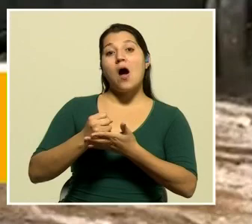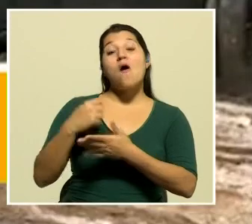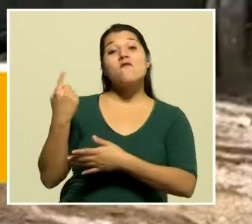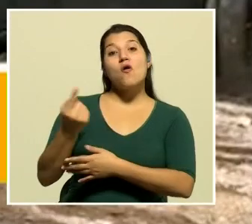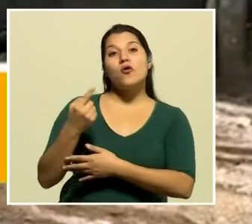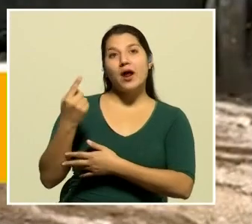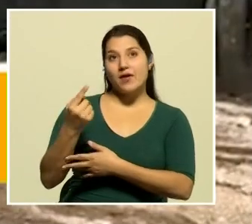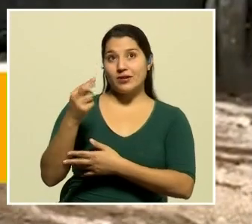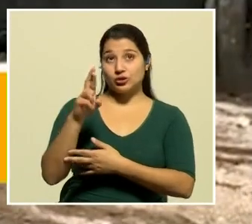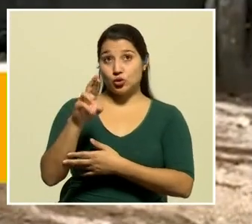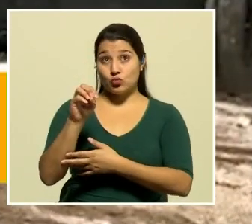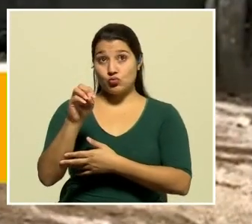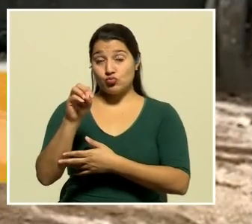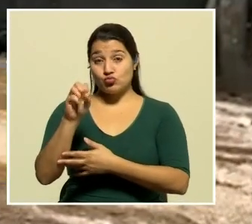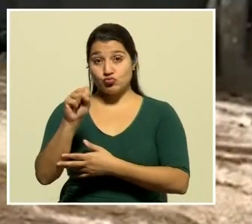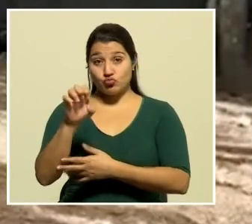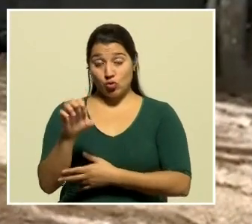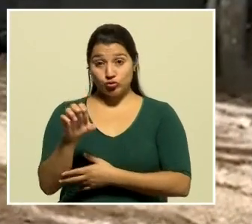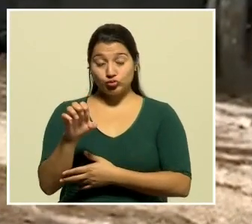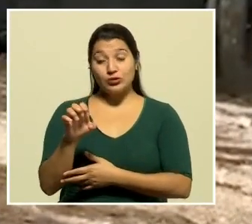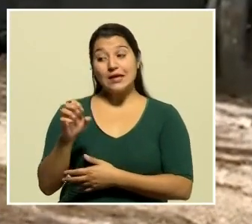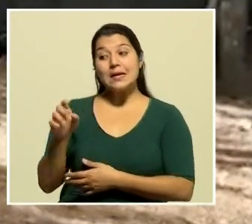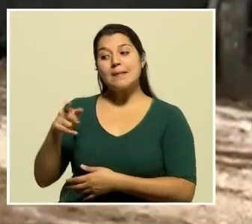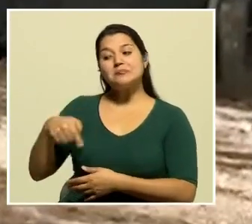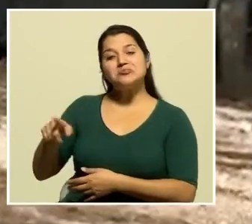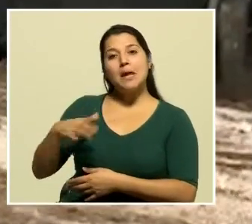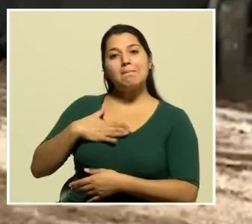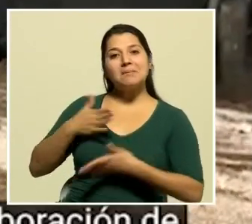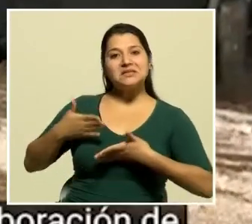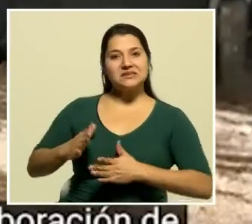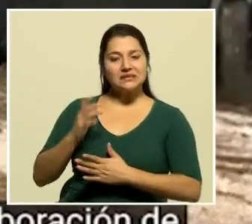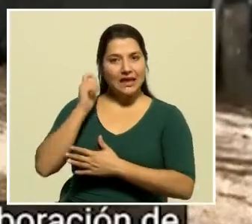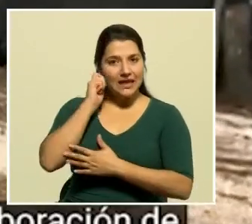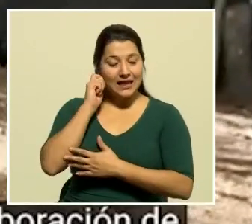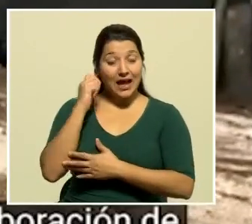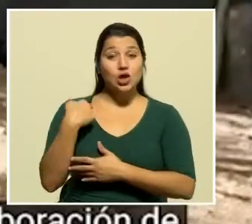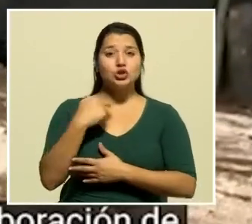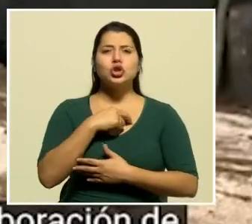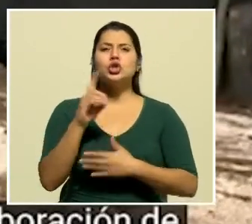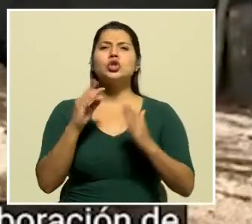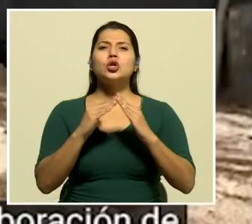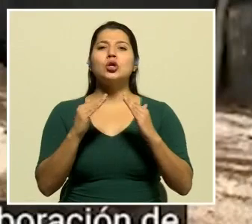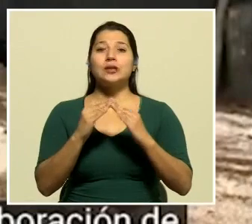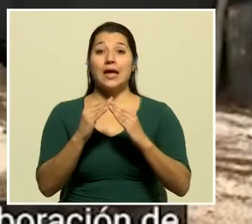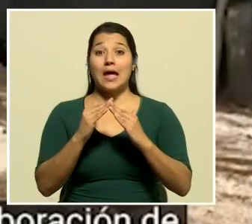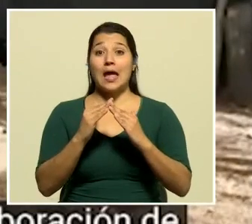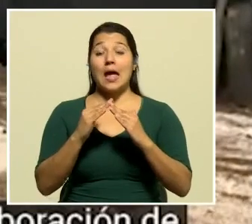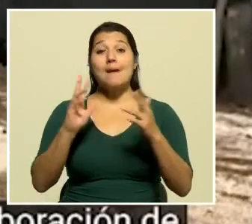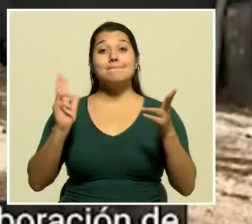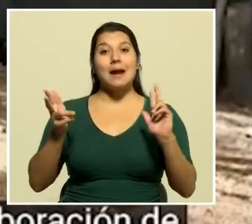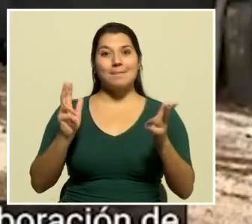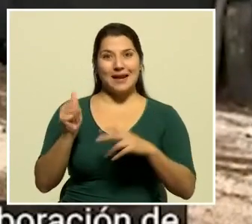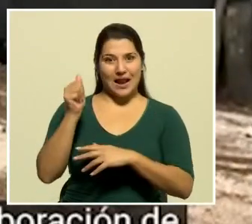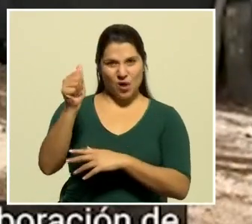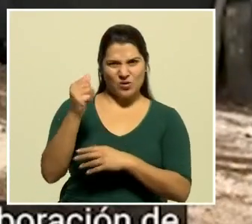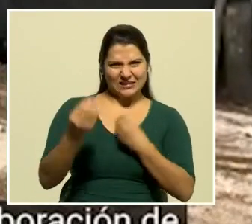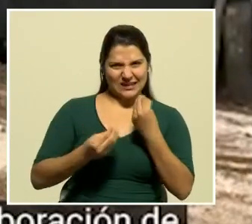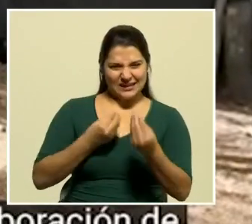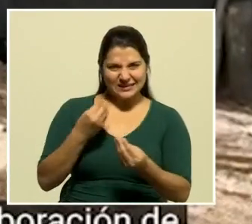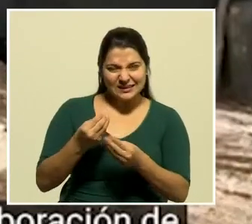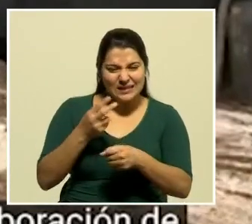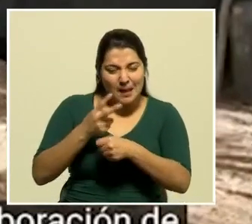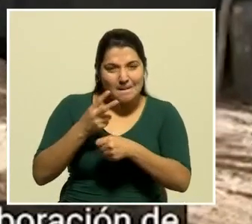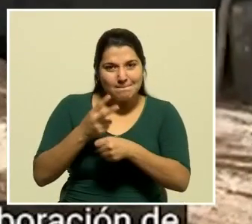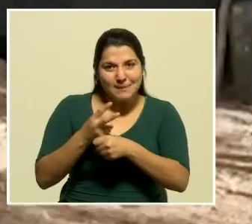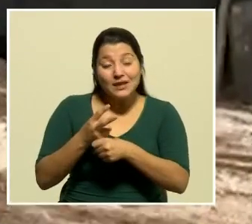Cubero, Michelle Salas, Nicole Salas, Leon Salas. Estamos ubicados en Palmares de Alajuela y nos dedicamos a la elaboración de vinos tintos a